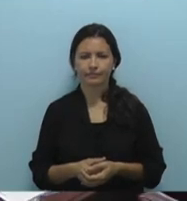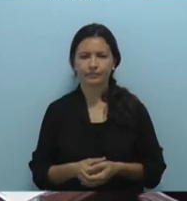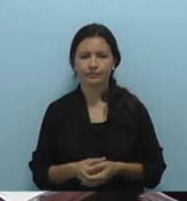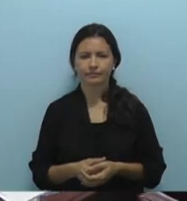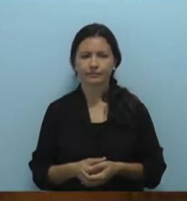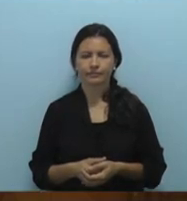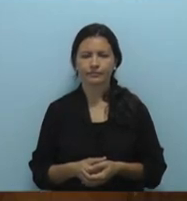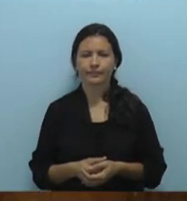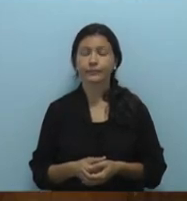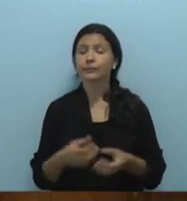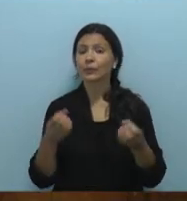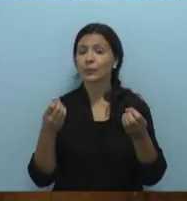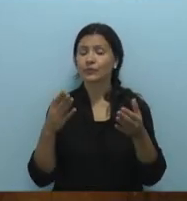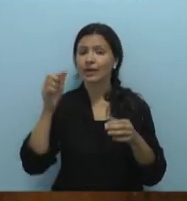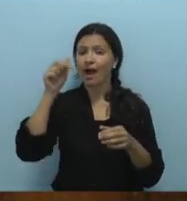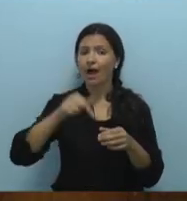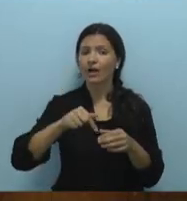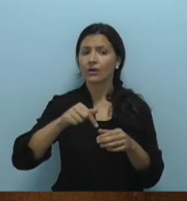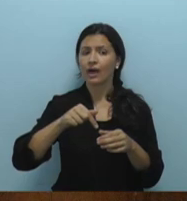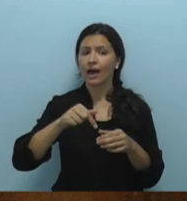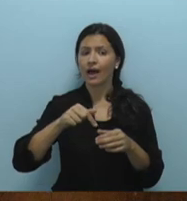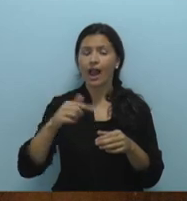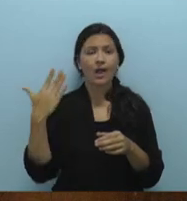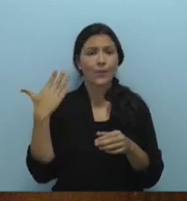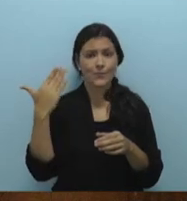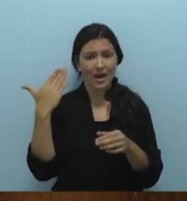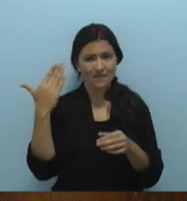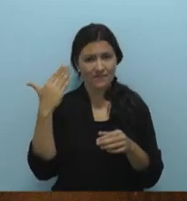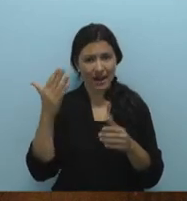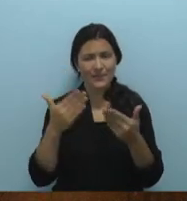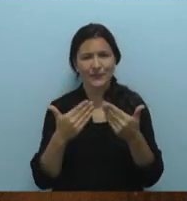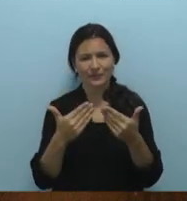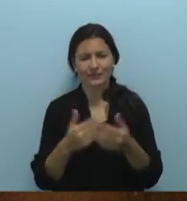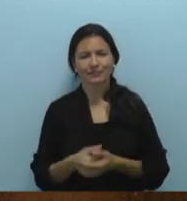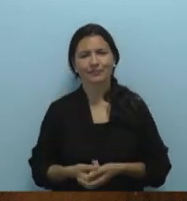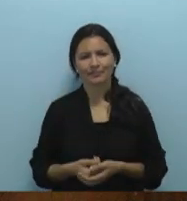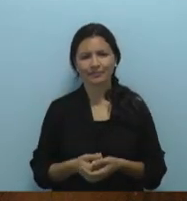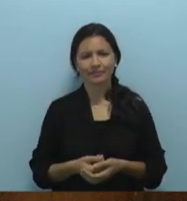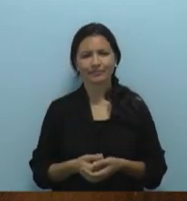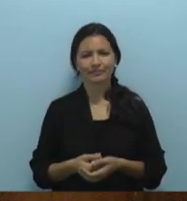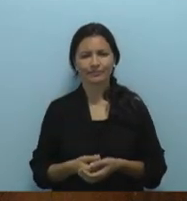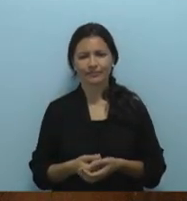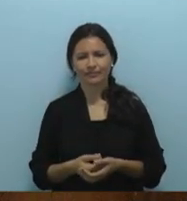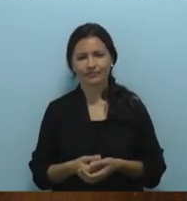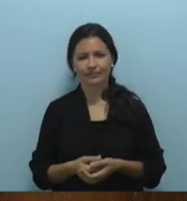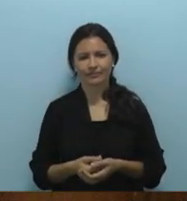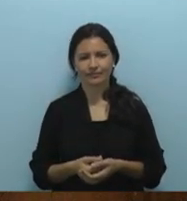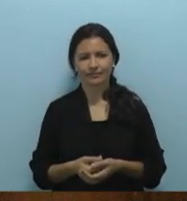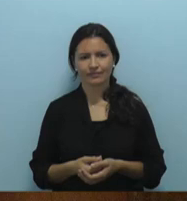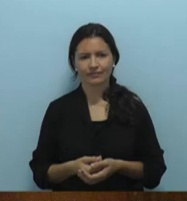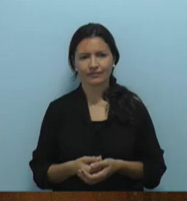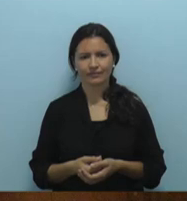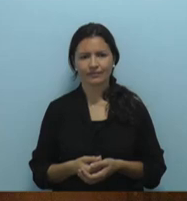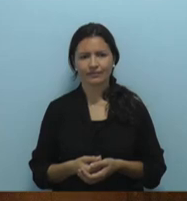En virtud de lo acordado en la labor parlamentaria, corresponde realizar entonces las manifestaciones para el día de la